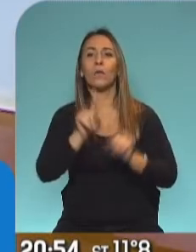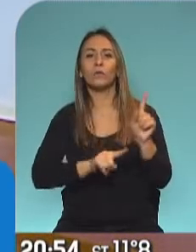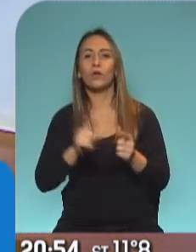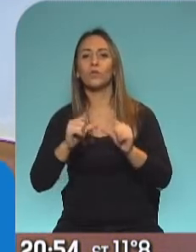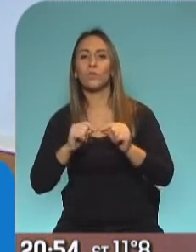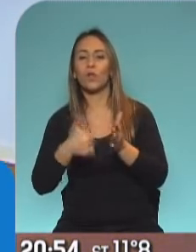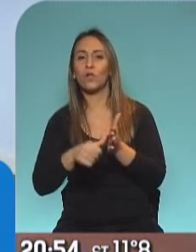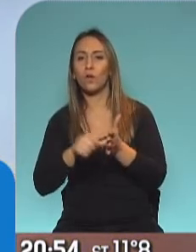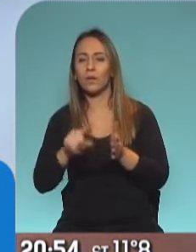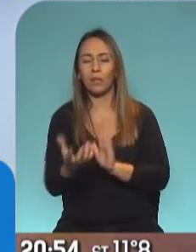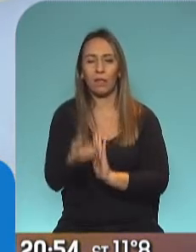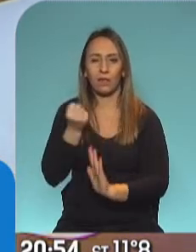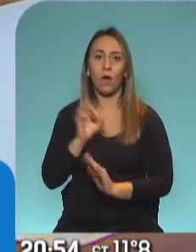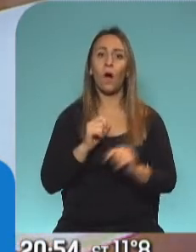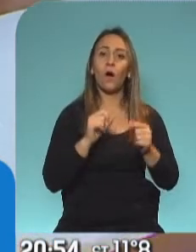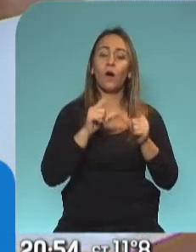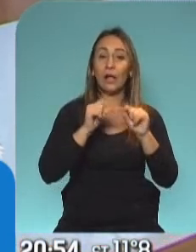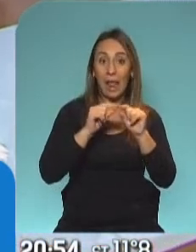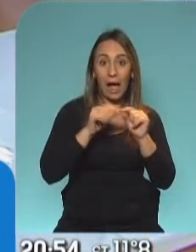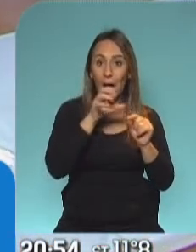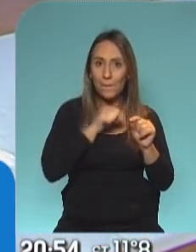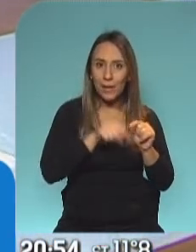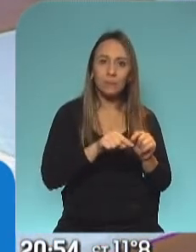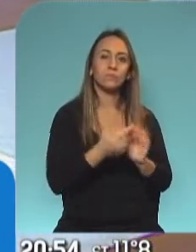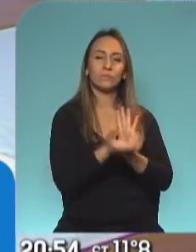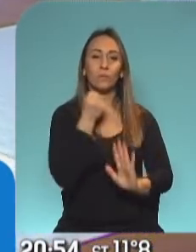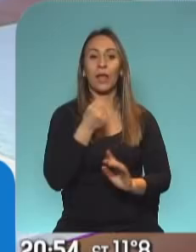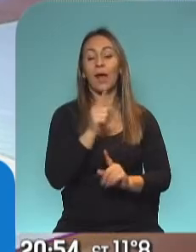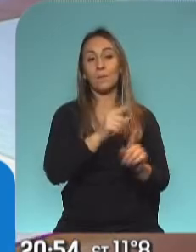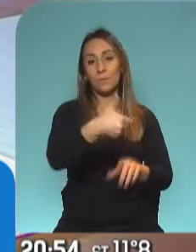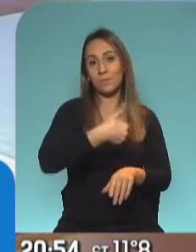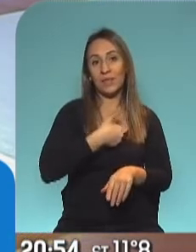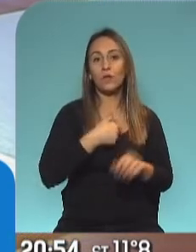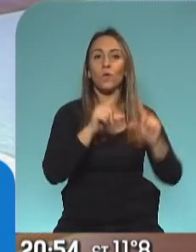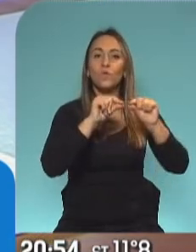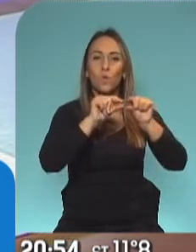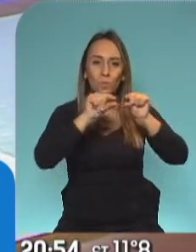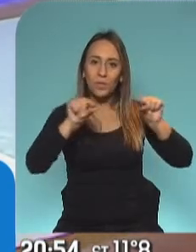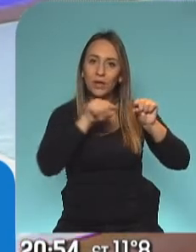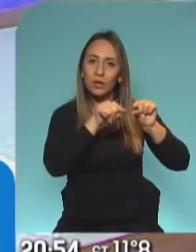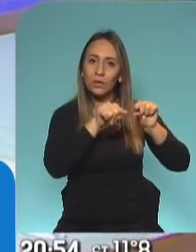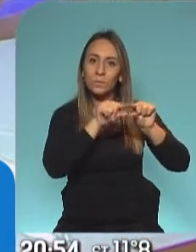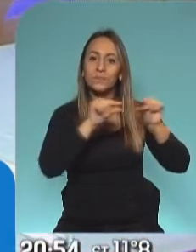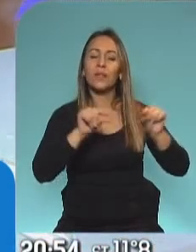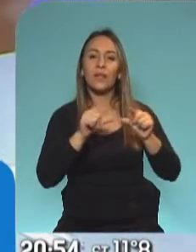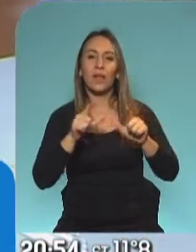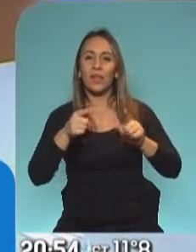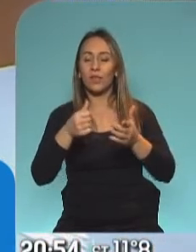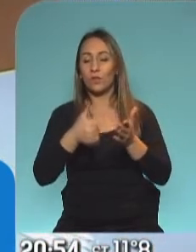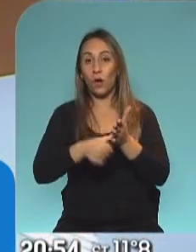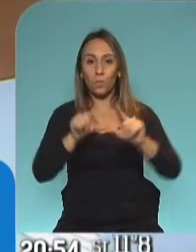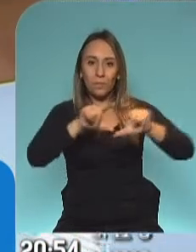documento y ciertas claves de los documentos, porque lo que te pedían para hacer la cuenta efectiva era un numerito del documento, pero